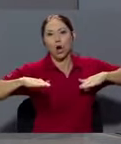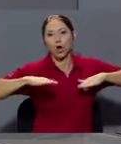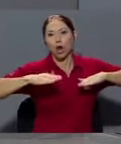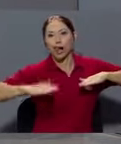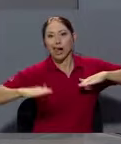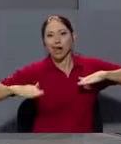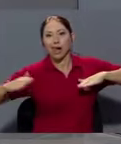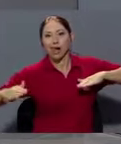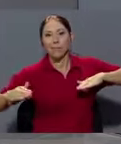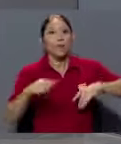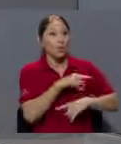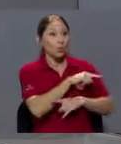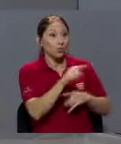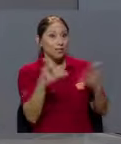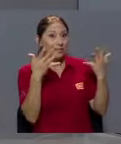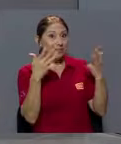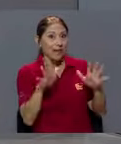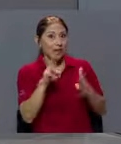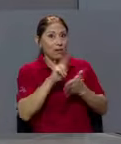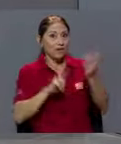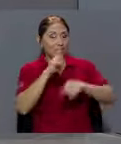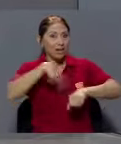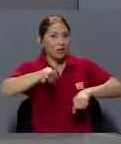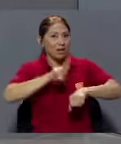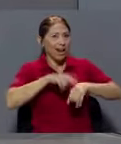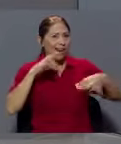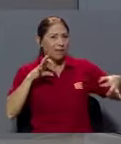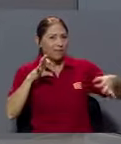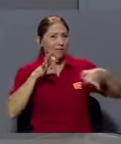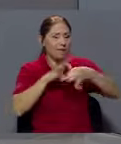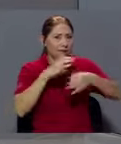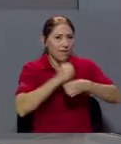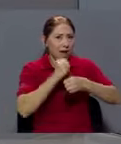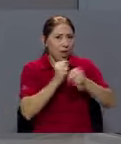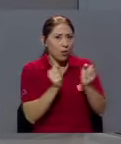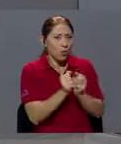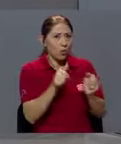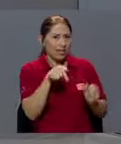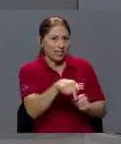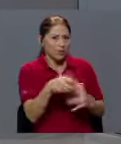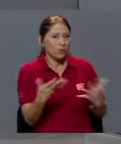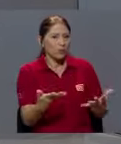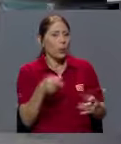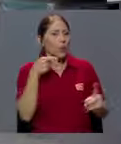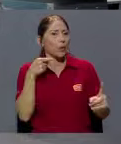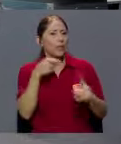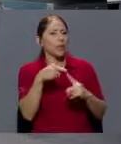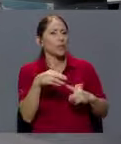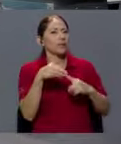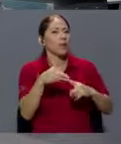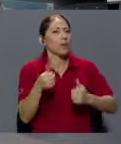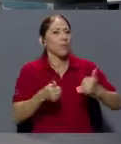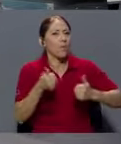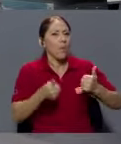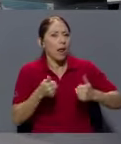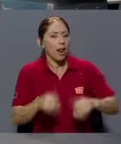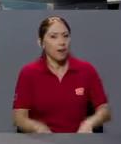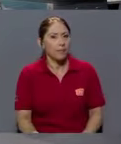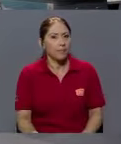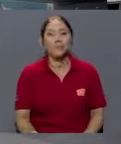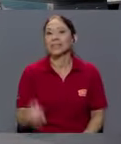de estos 30 años. ¿Cuál es el objetivo primordial? Sí, lo fundamental